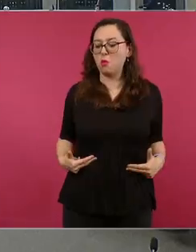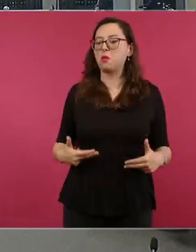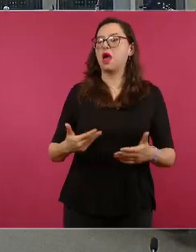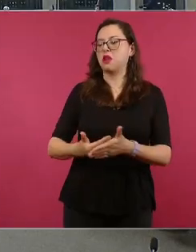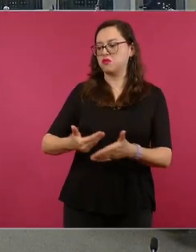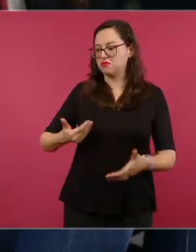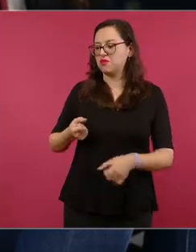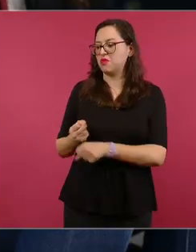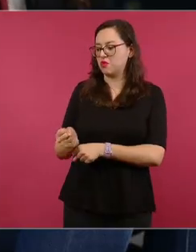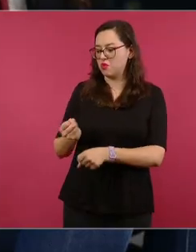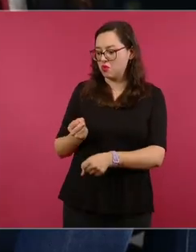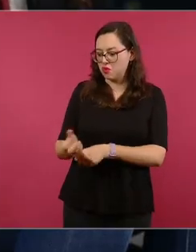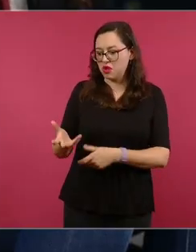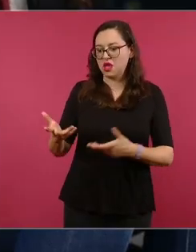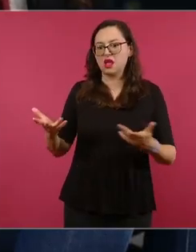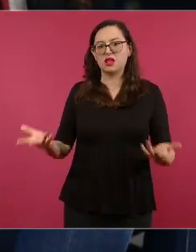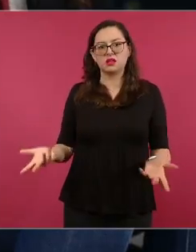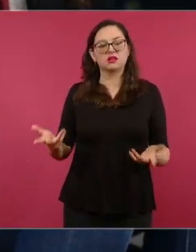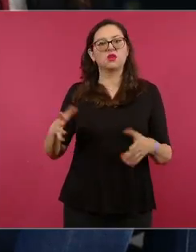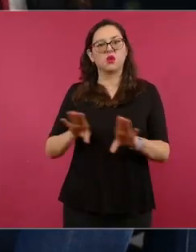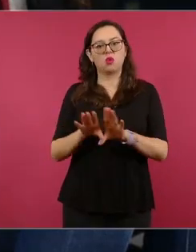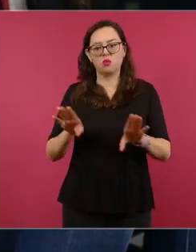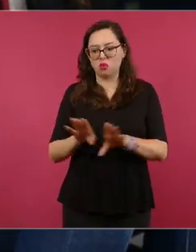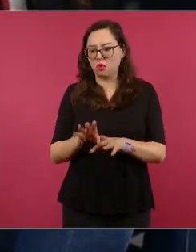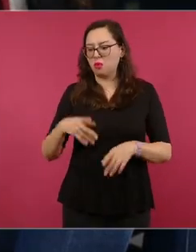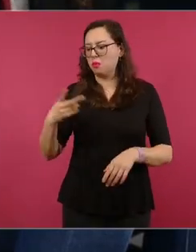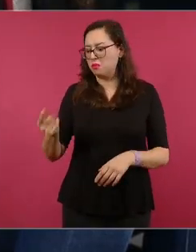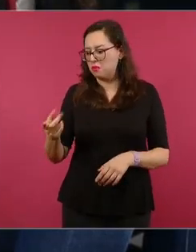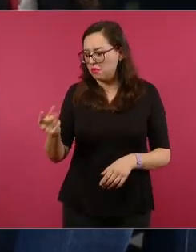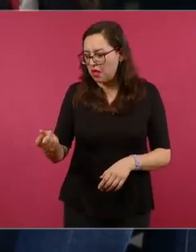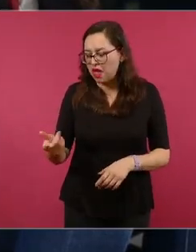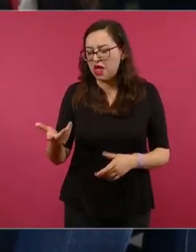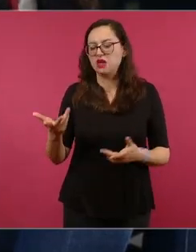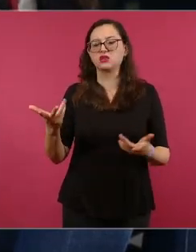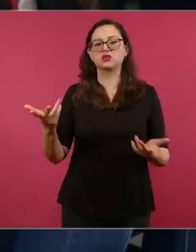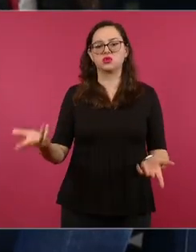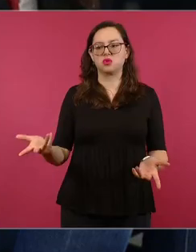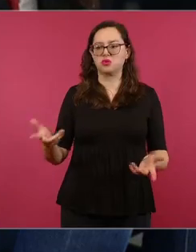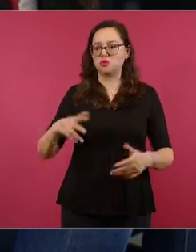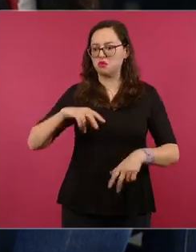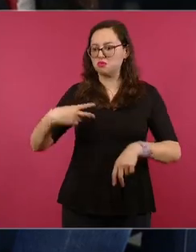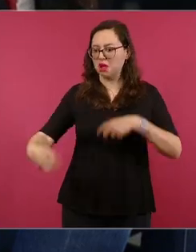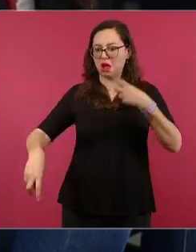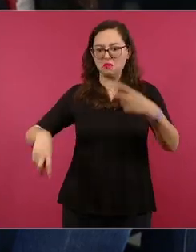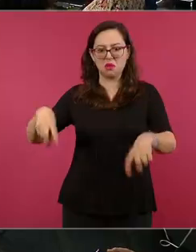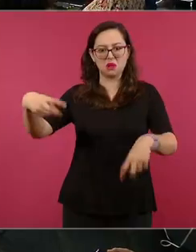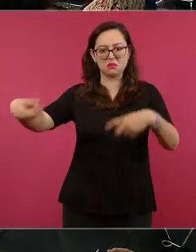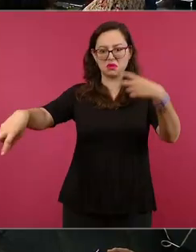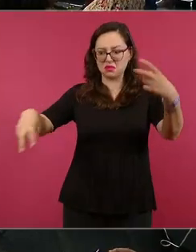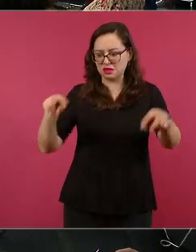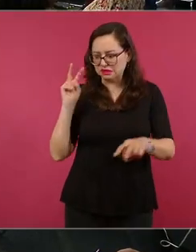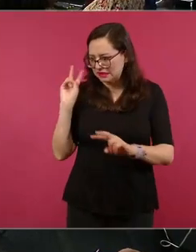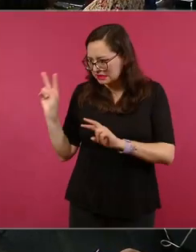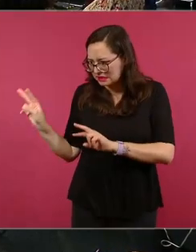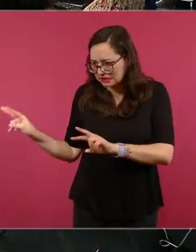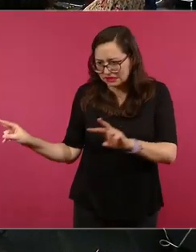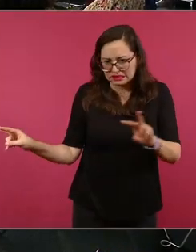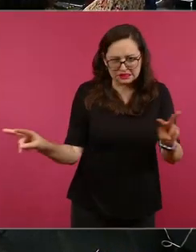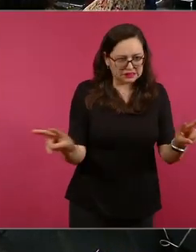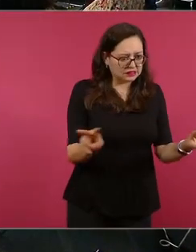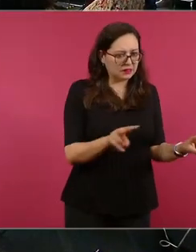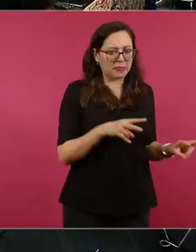torturados y mutilados de perros en los parques donde se pasean las familias, como es en el bosque de Nativitas en Xochimilco, y